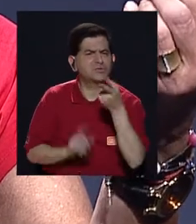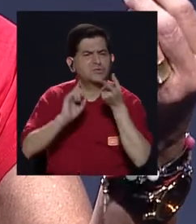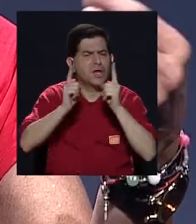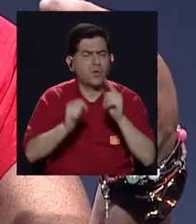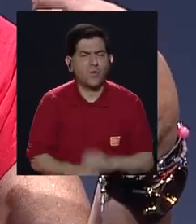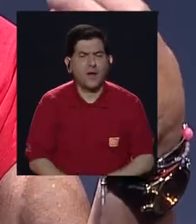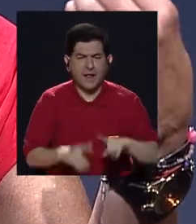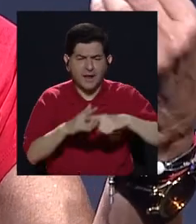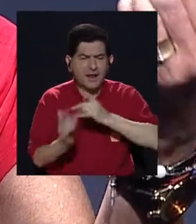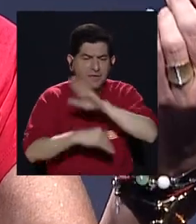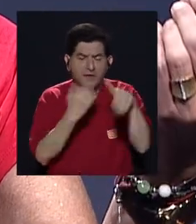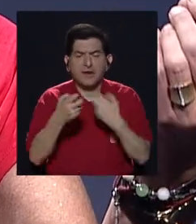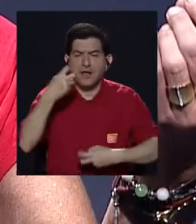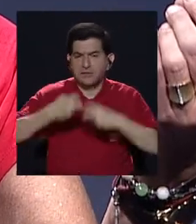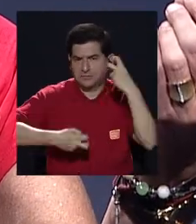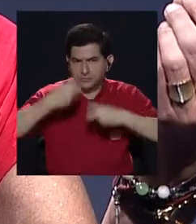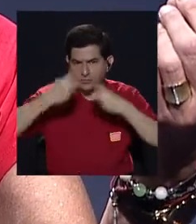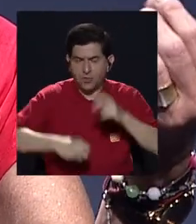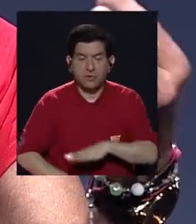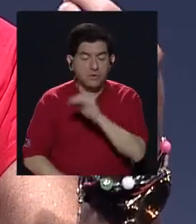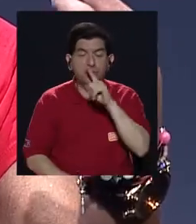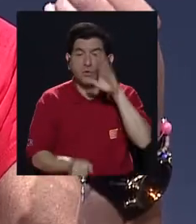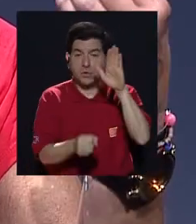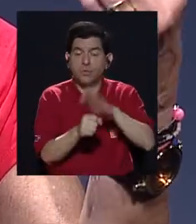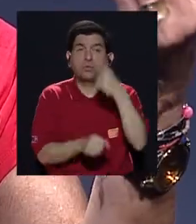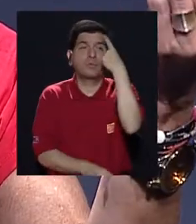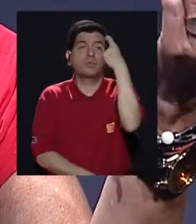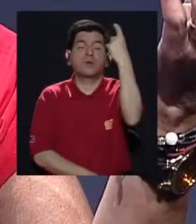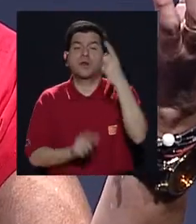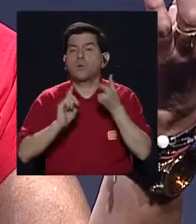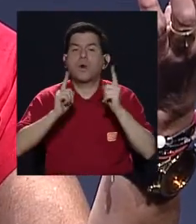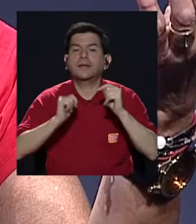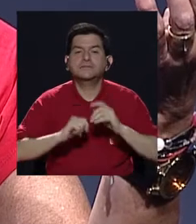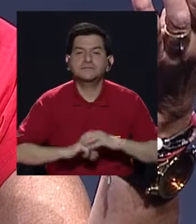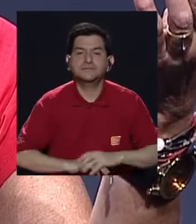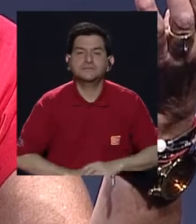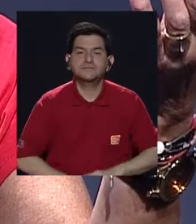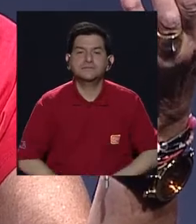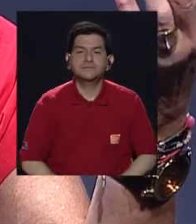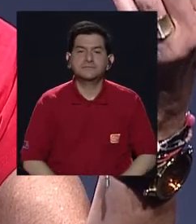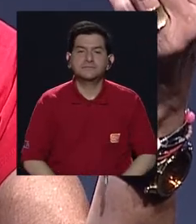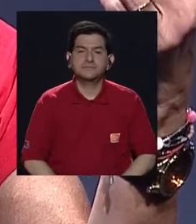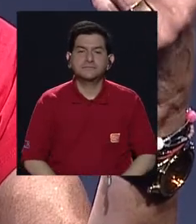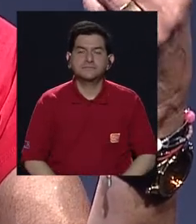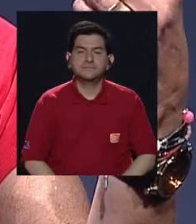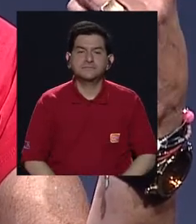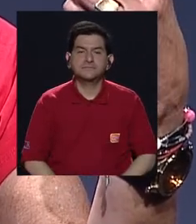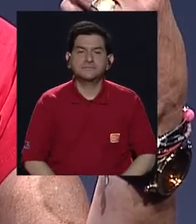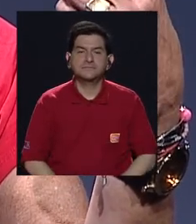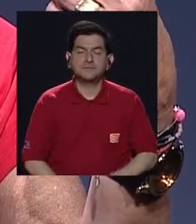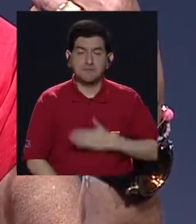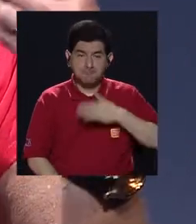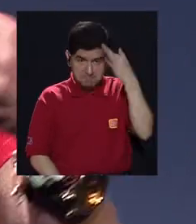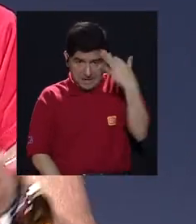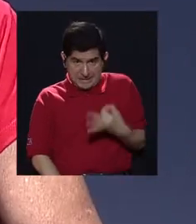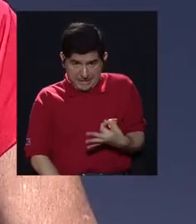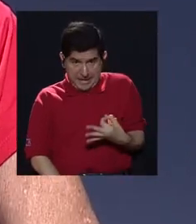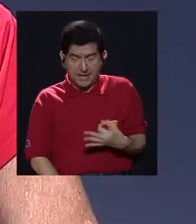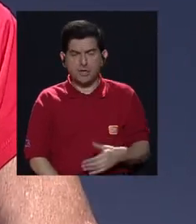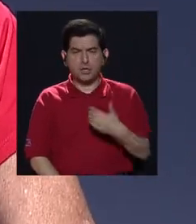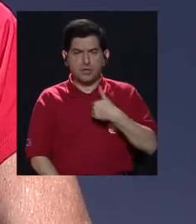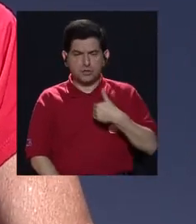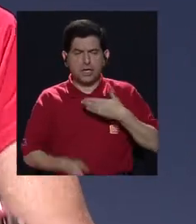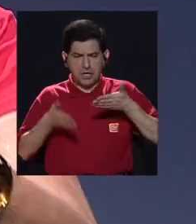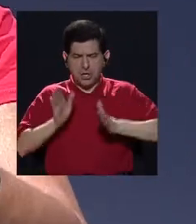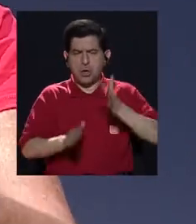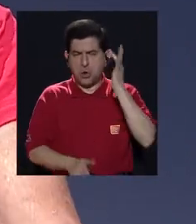para arreglar todos sus problemas y alcanzar sus sueños entonces en mi criterio es